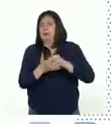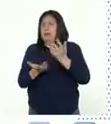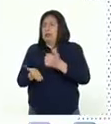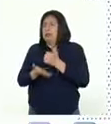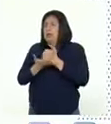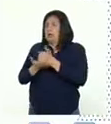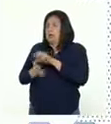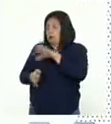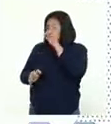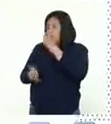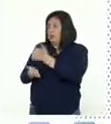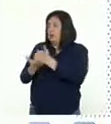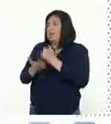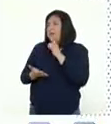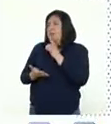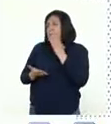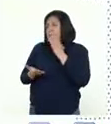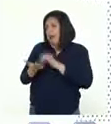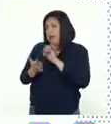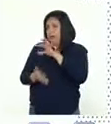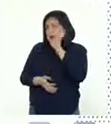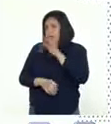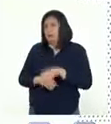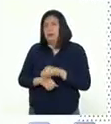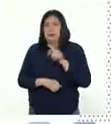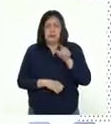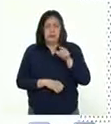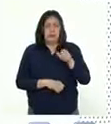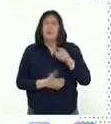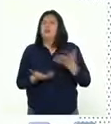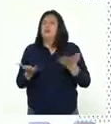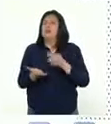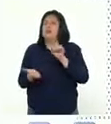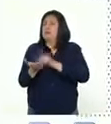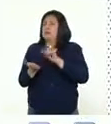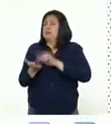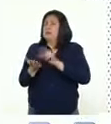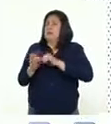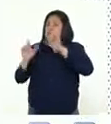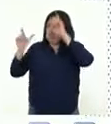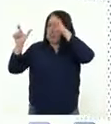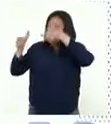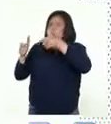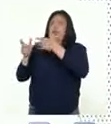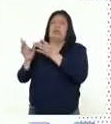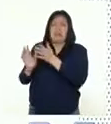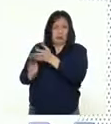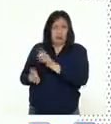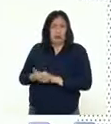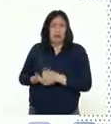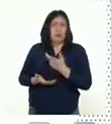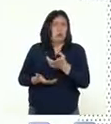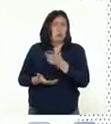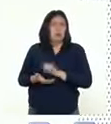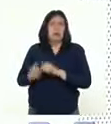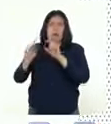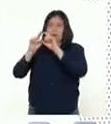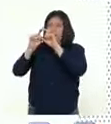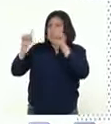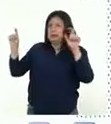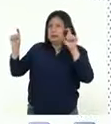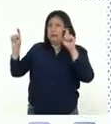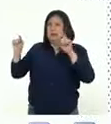con ayuda de mi mamá y mi papá. Esto fue publicado por el Congreso de la República, bajo el